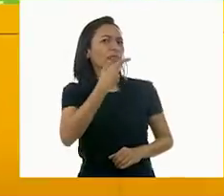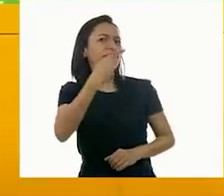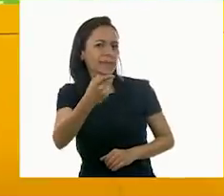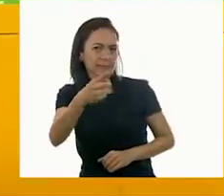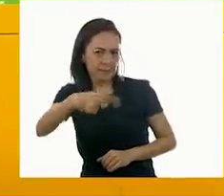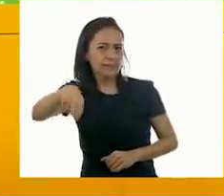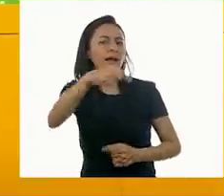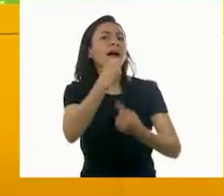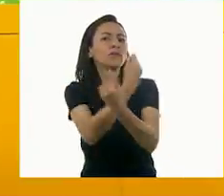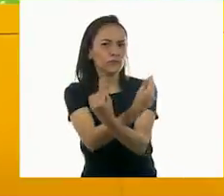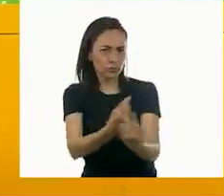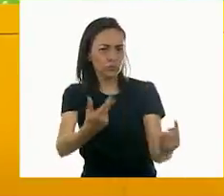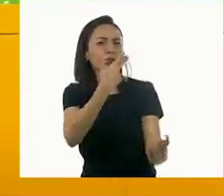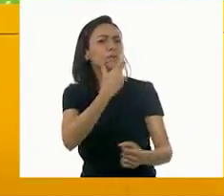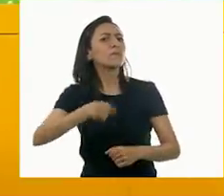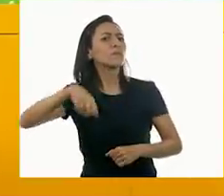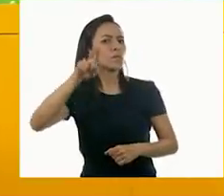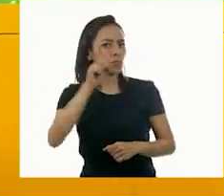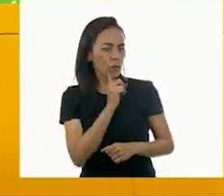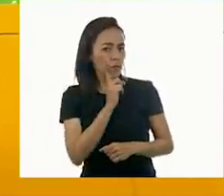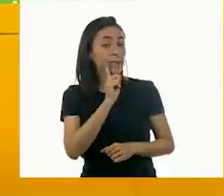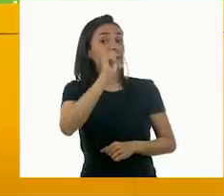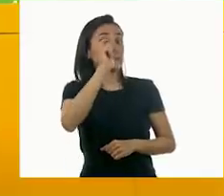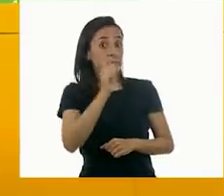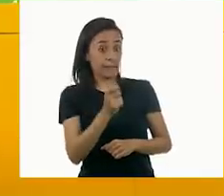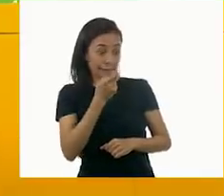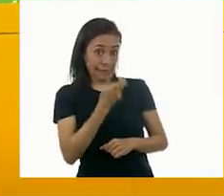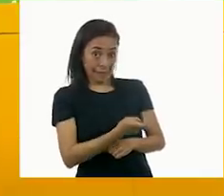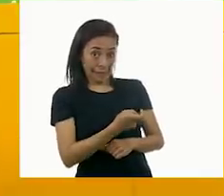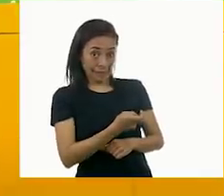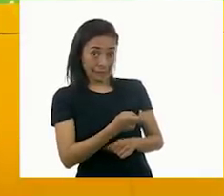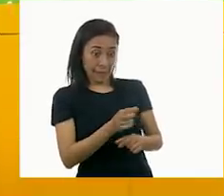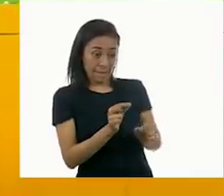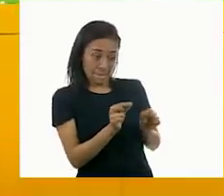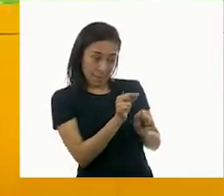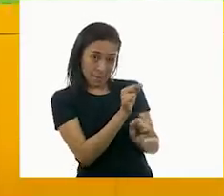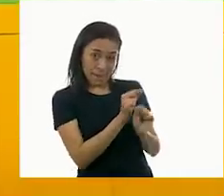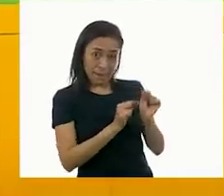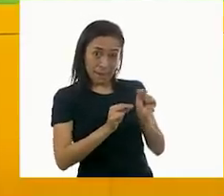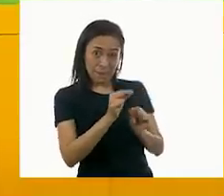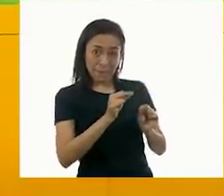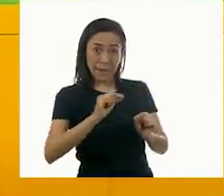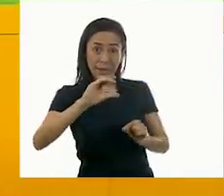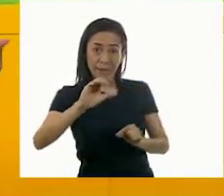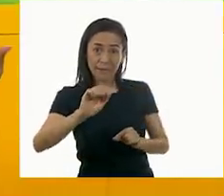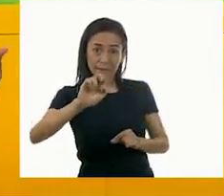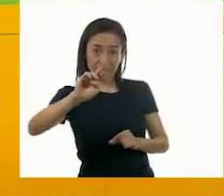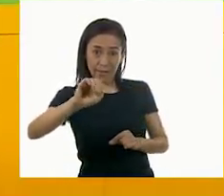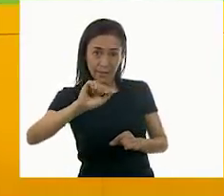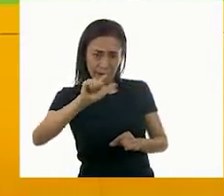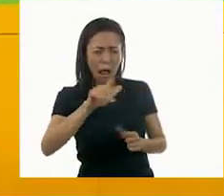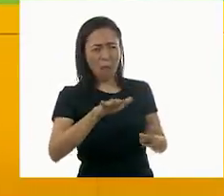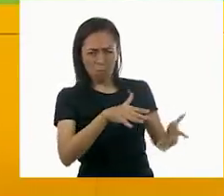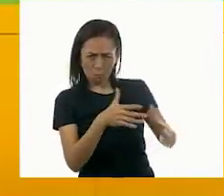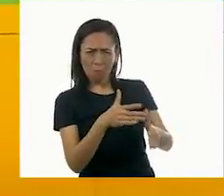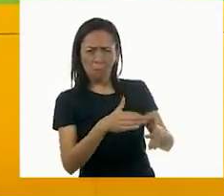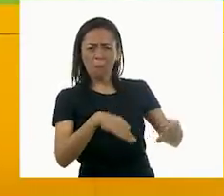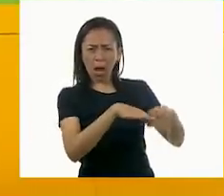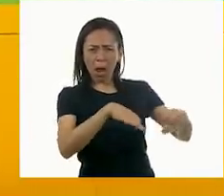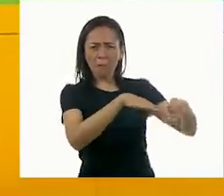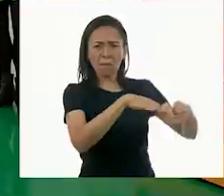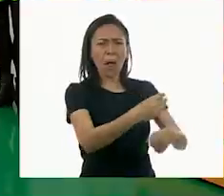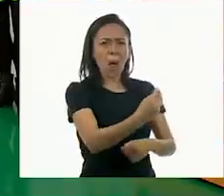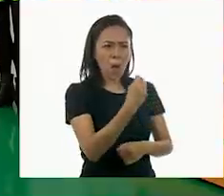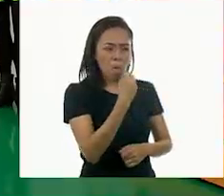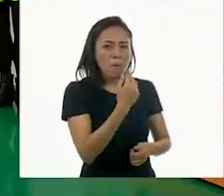que si consumimos los cereales de manera regular, sirven como fibra que nos ayudan